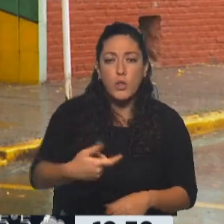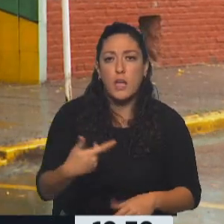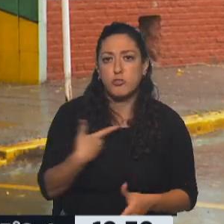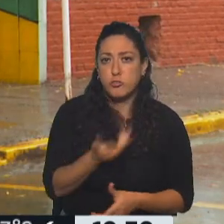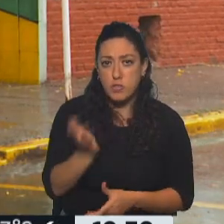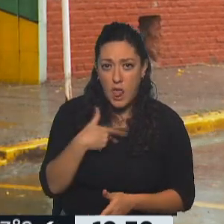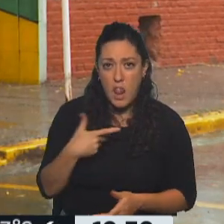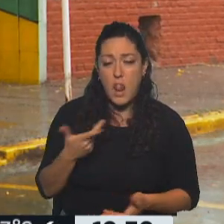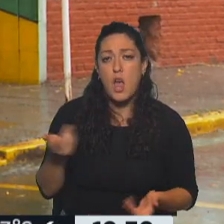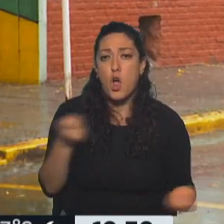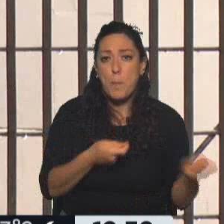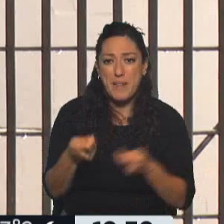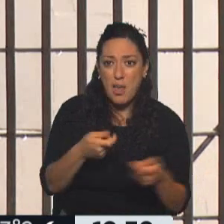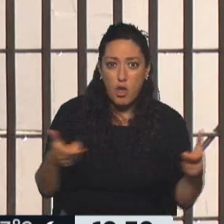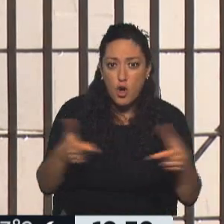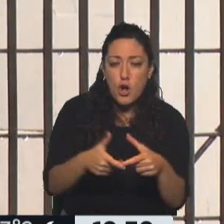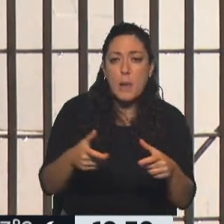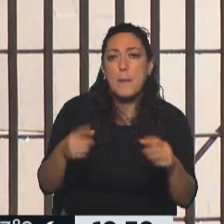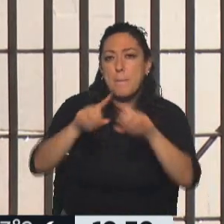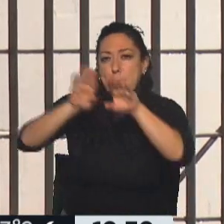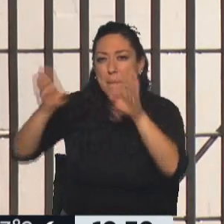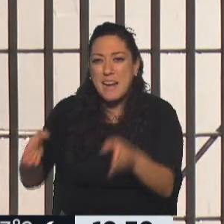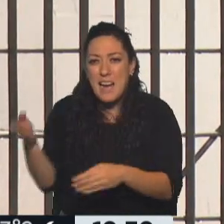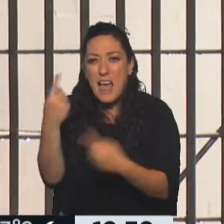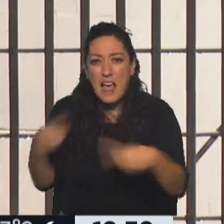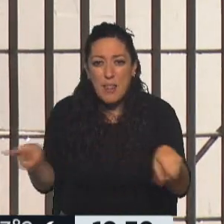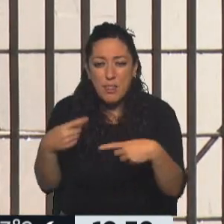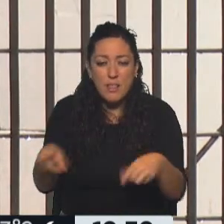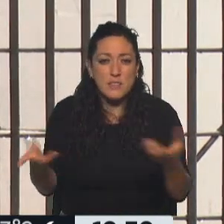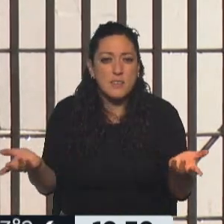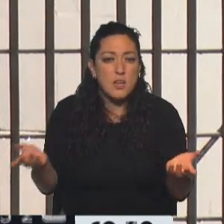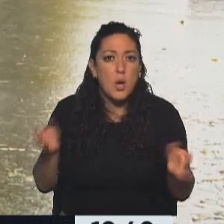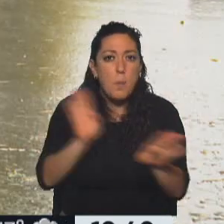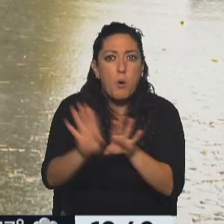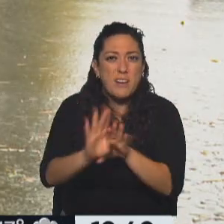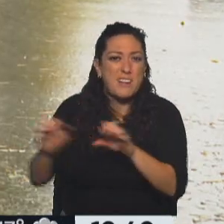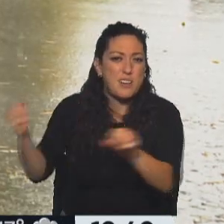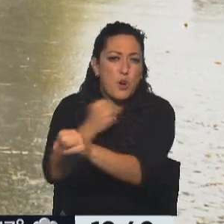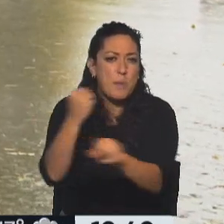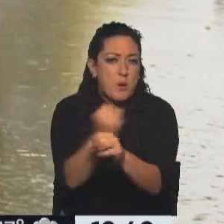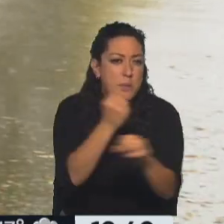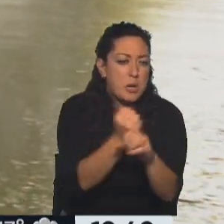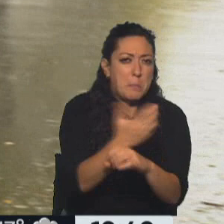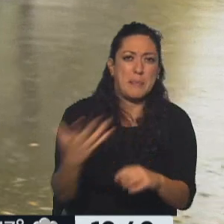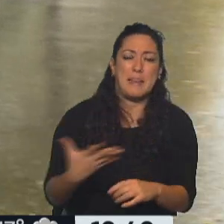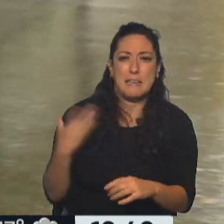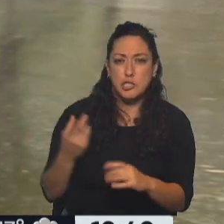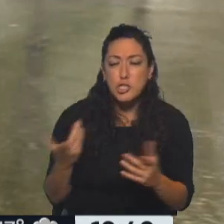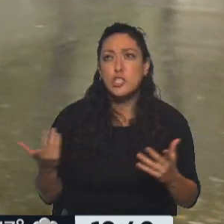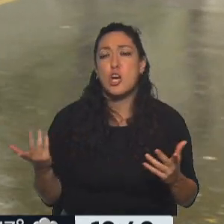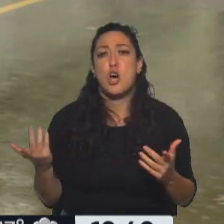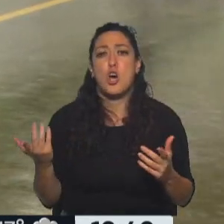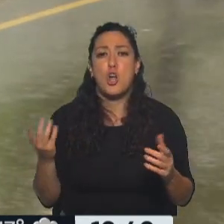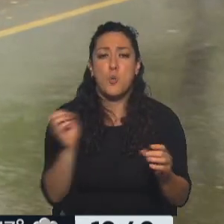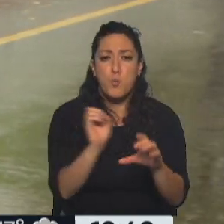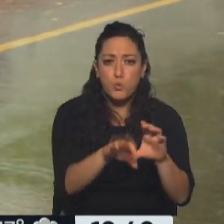cooperadora, se robaron parlantes, vulneraron todas las puertas, rompieron la puerta de dirección, rompieron nuestro